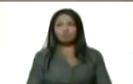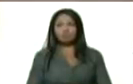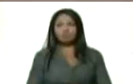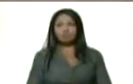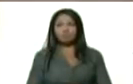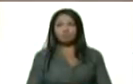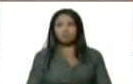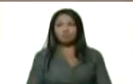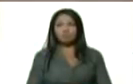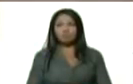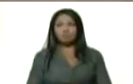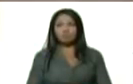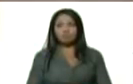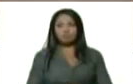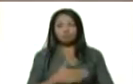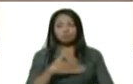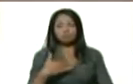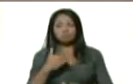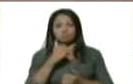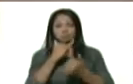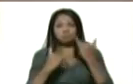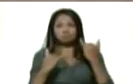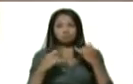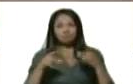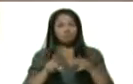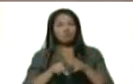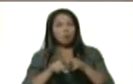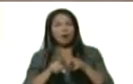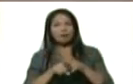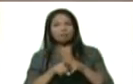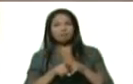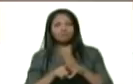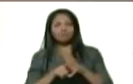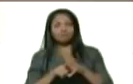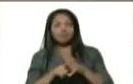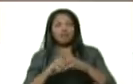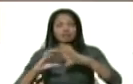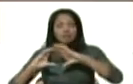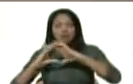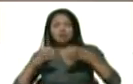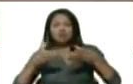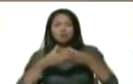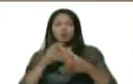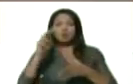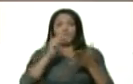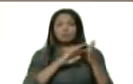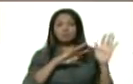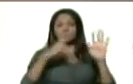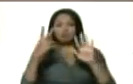Y trataron de sabotear el final de la temporada